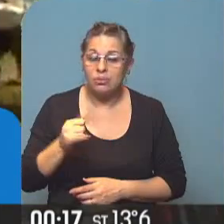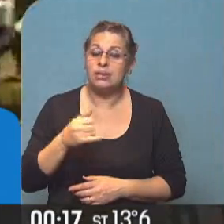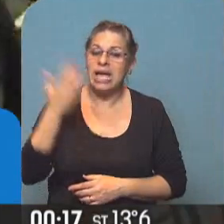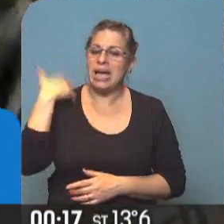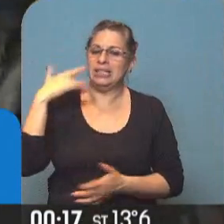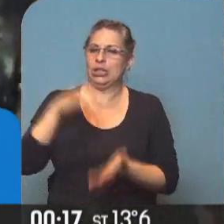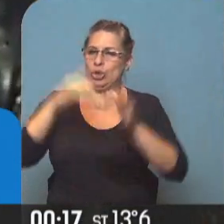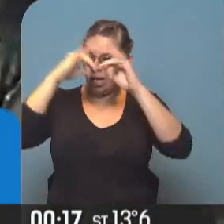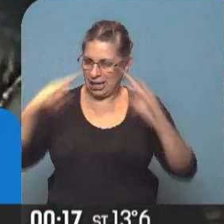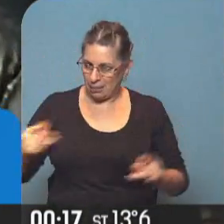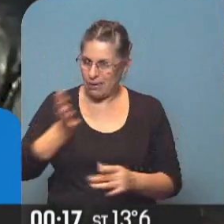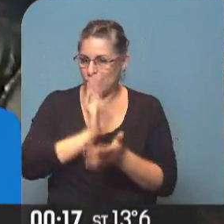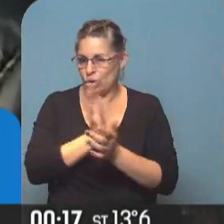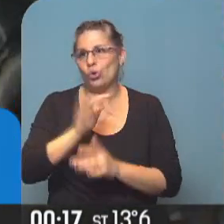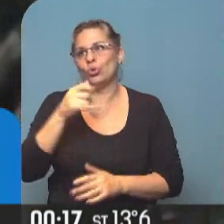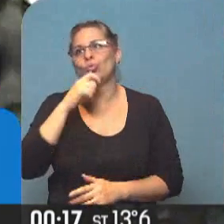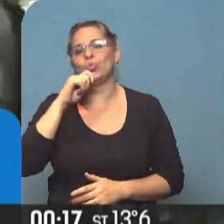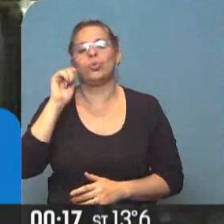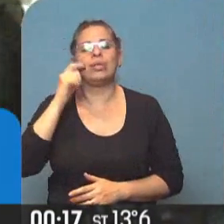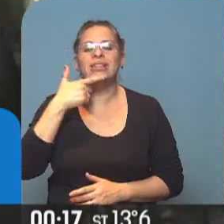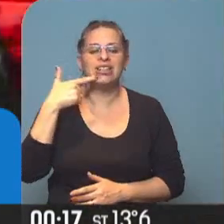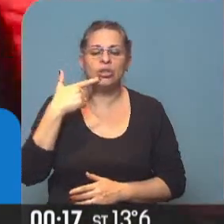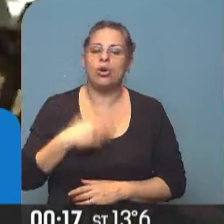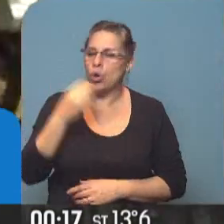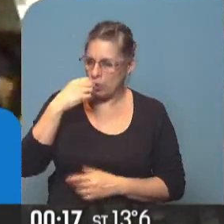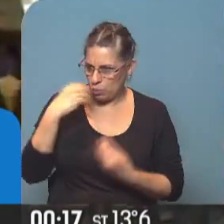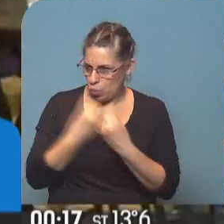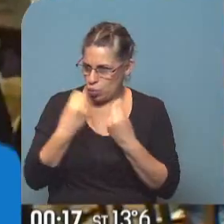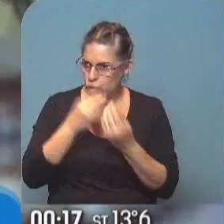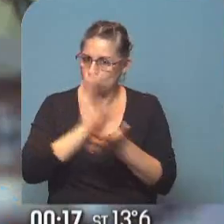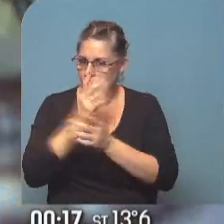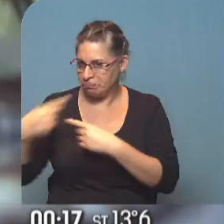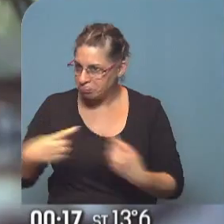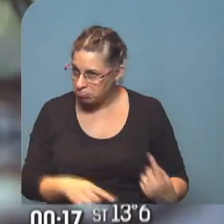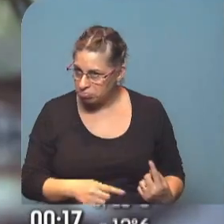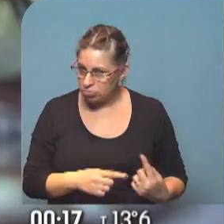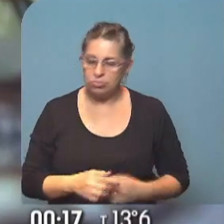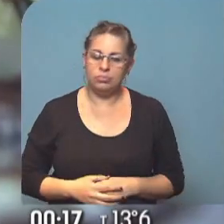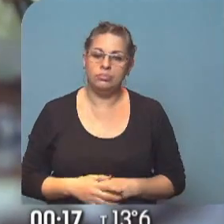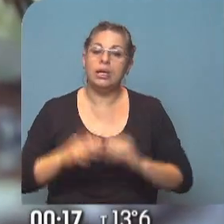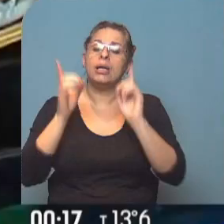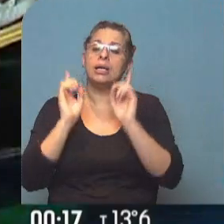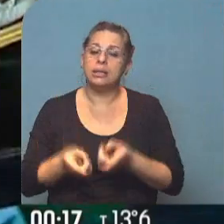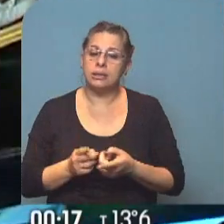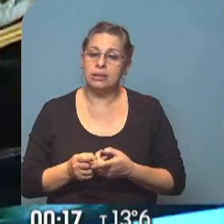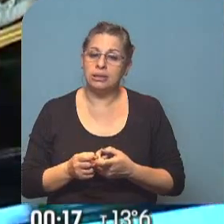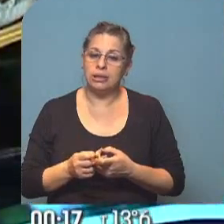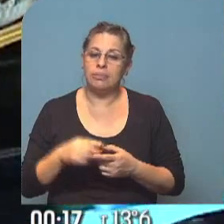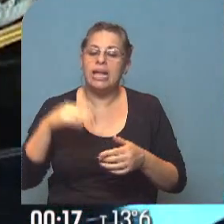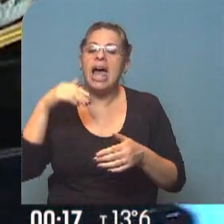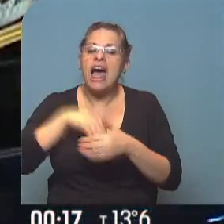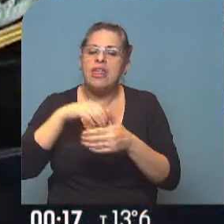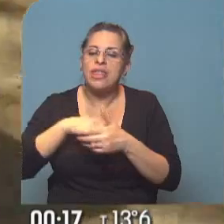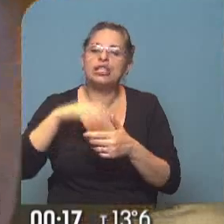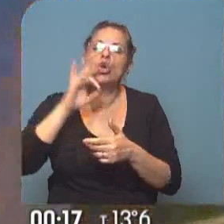carpa de chocolate? Sí, muy rico todo. ¿Qué comiste? Comí varios chocolates y también la mayoría estaba relleno con dulce de